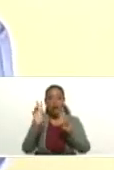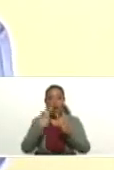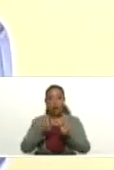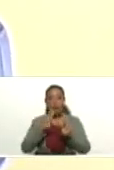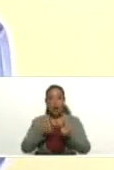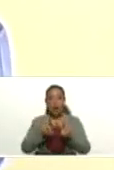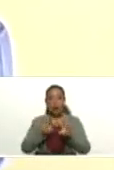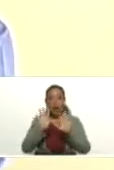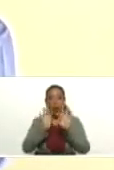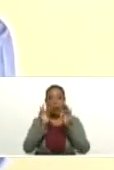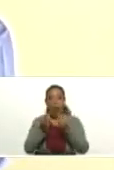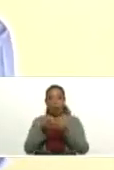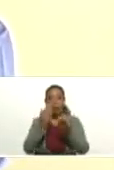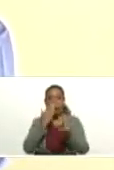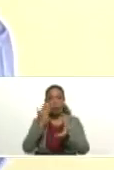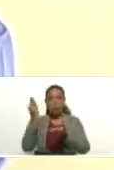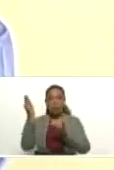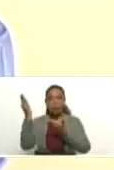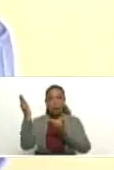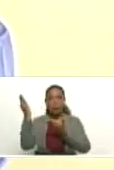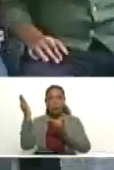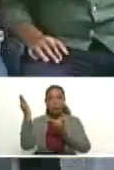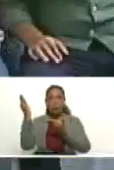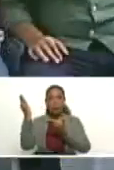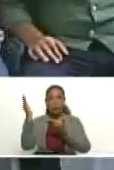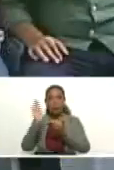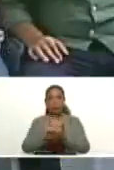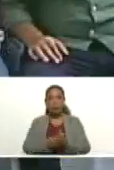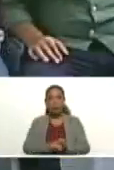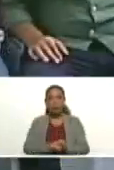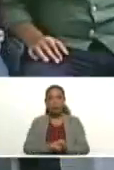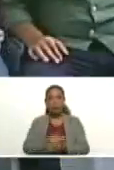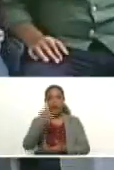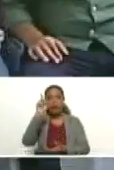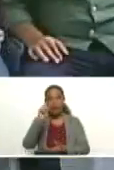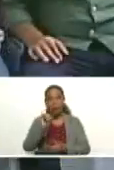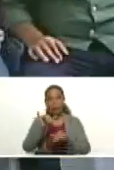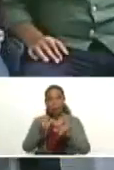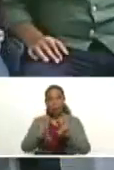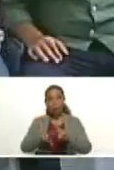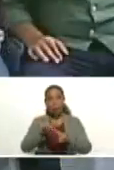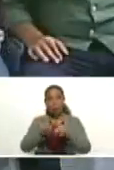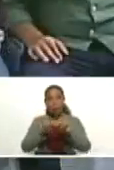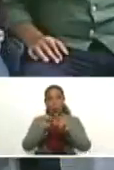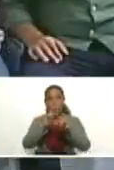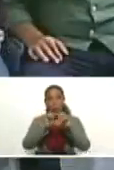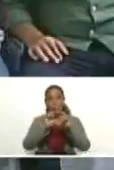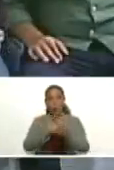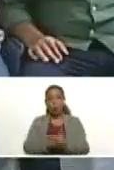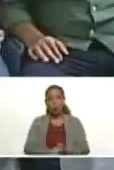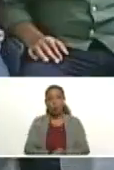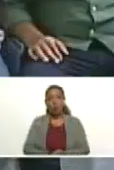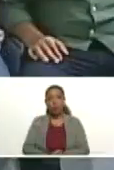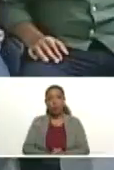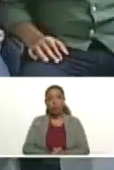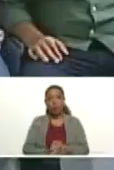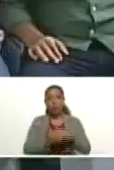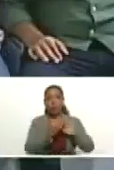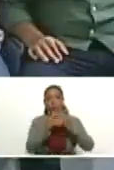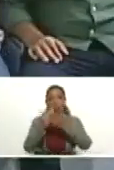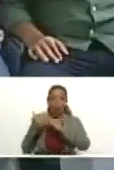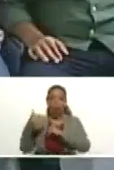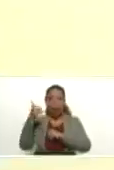Villarroel. Viviendas unifamiliares, también de autoconstrucción. En el urbanismo